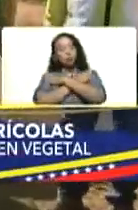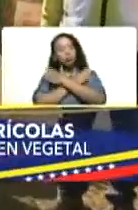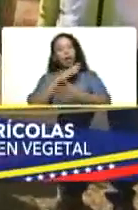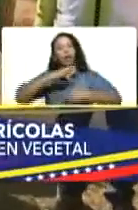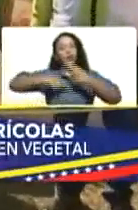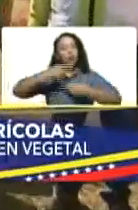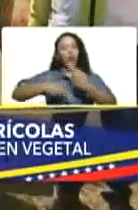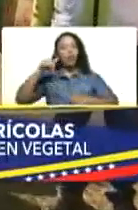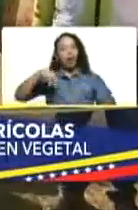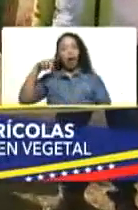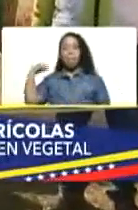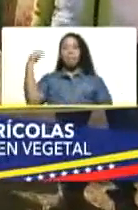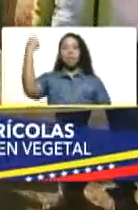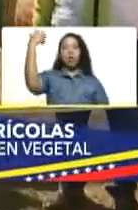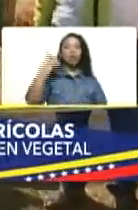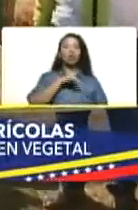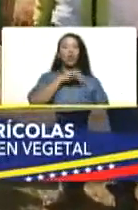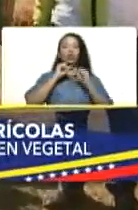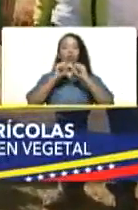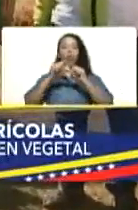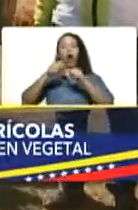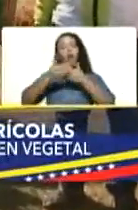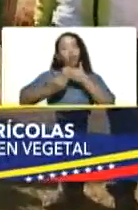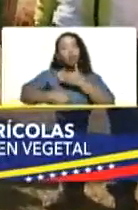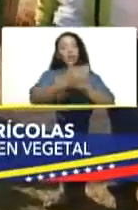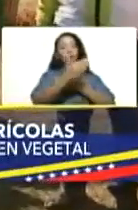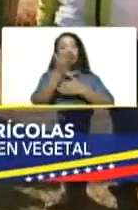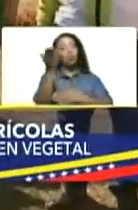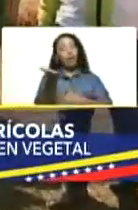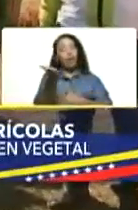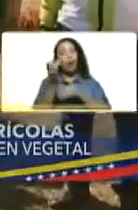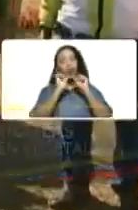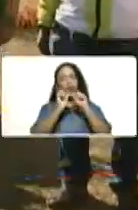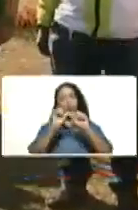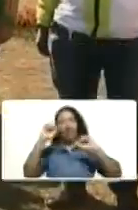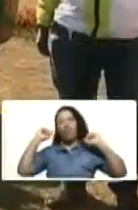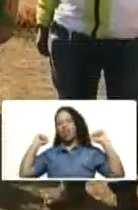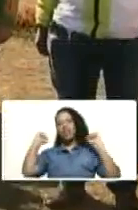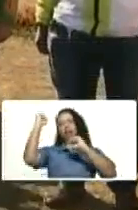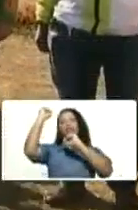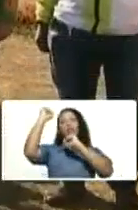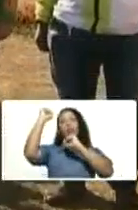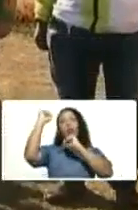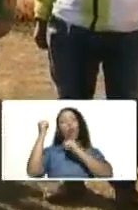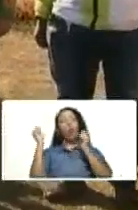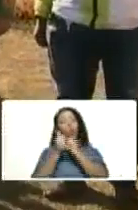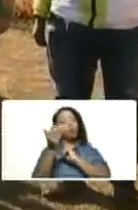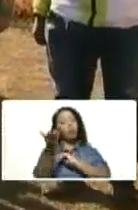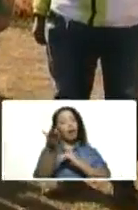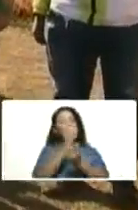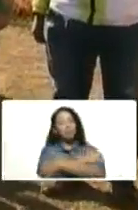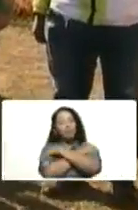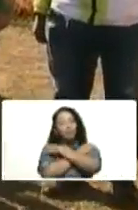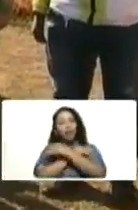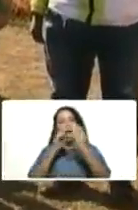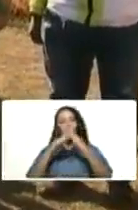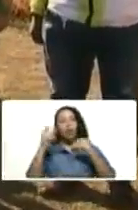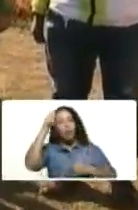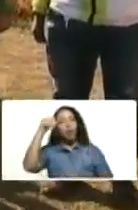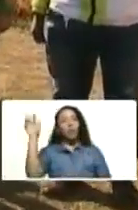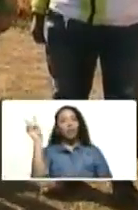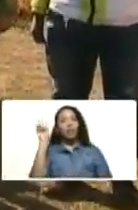todo nuestro pueblo. Seguir construyendo, seguir avanzando, uniendo la fuerza, unir toda la fuerza que